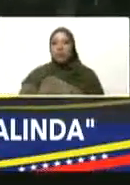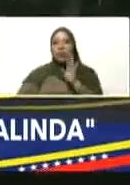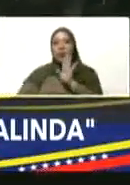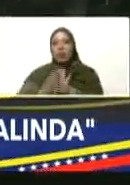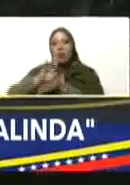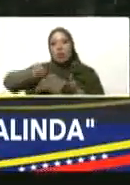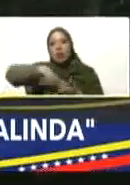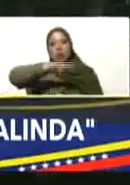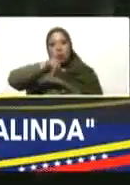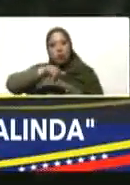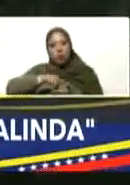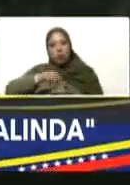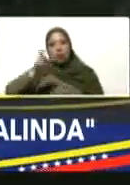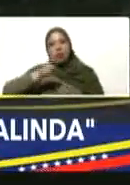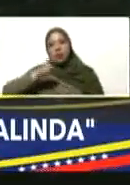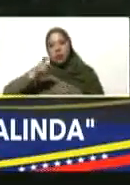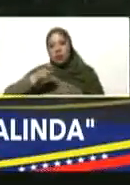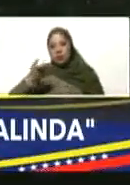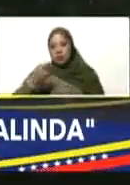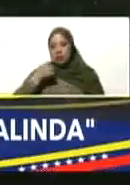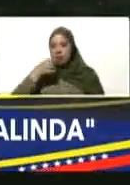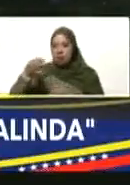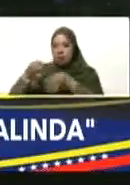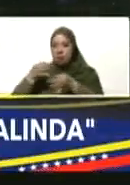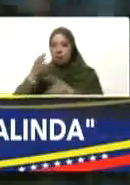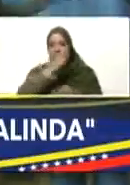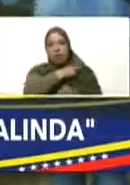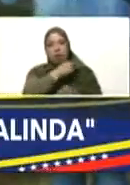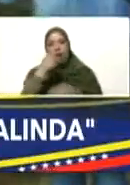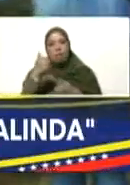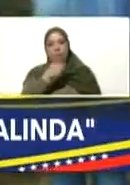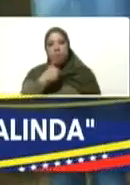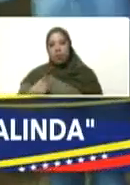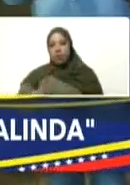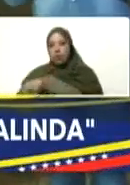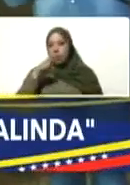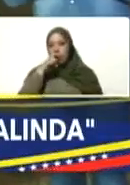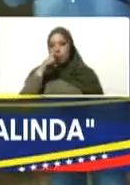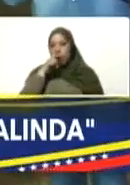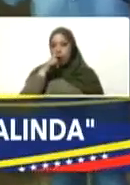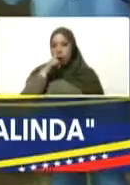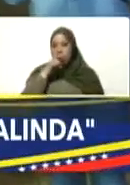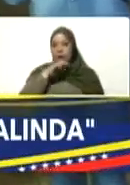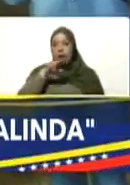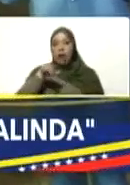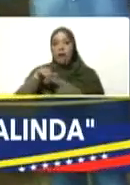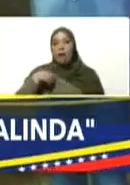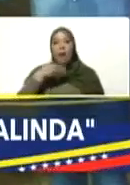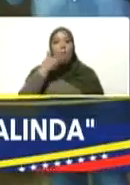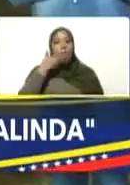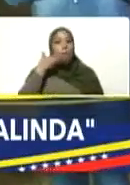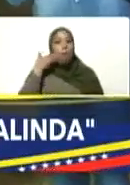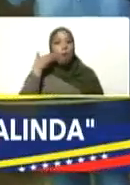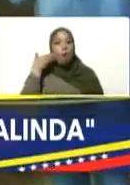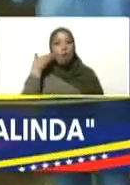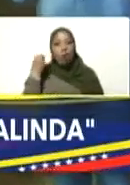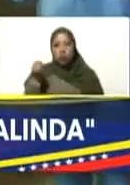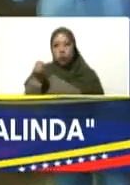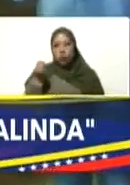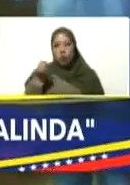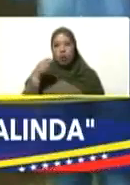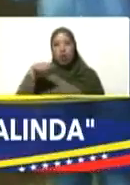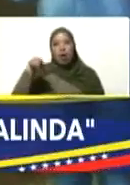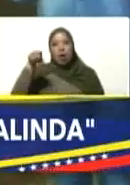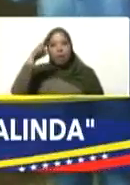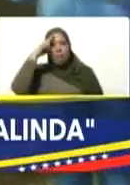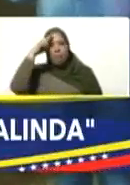desarrollo nacional que usted muy bien comanda. Por eso es que nos sentimos muy orgullosos, nos sentimos muy optimistas y nos